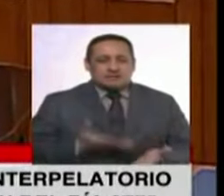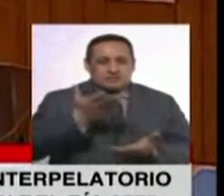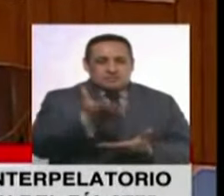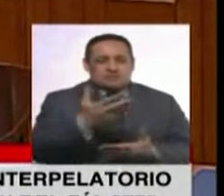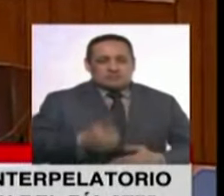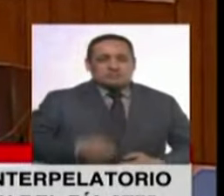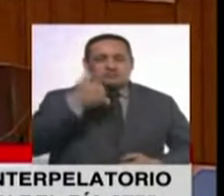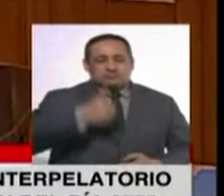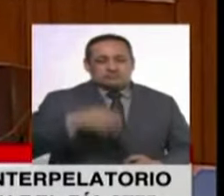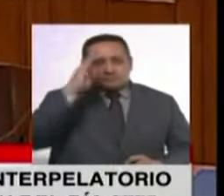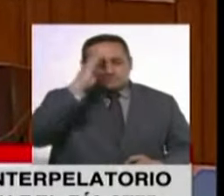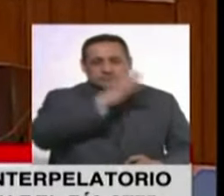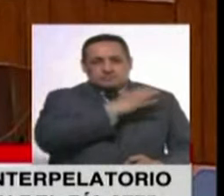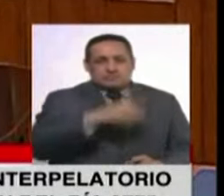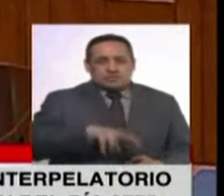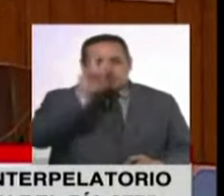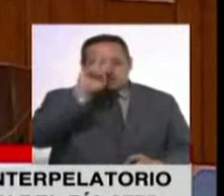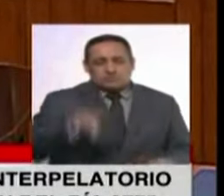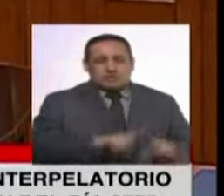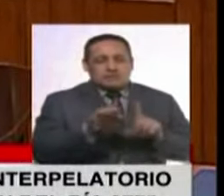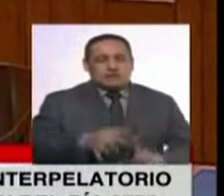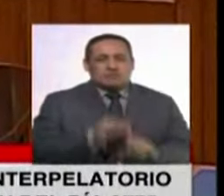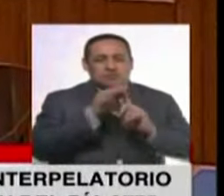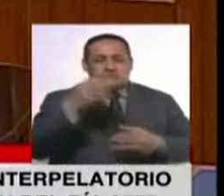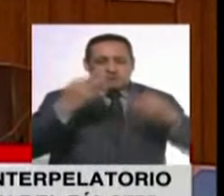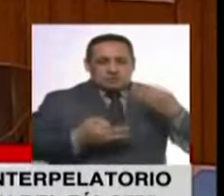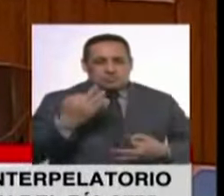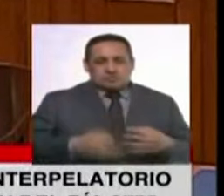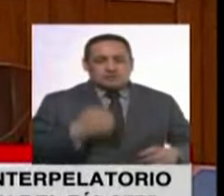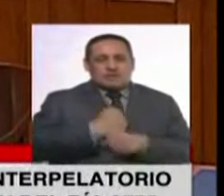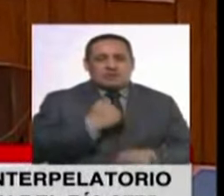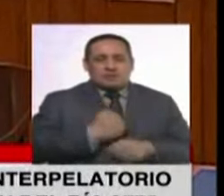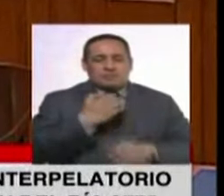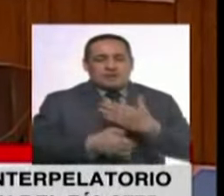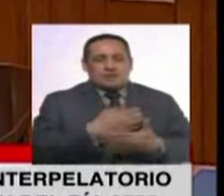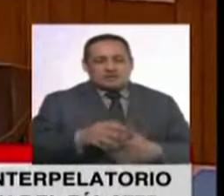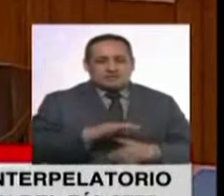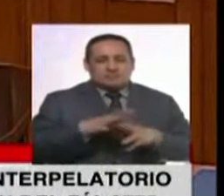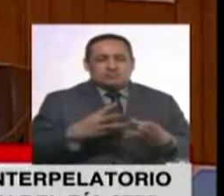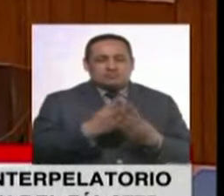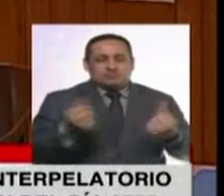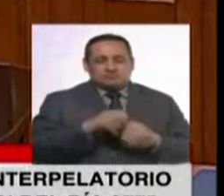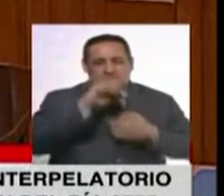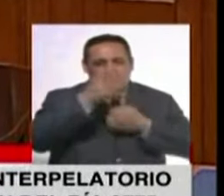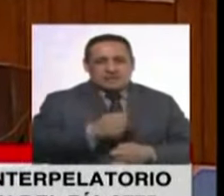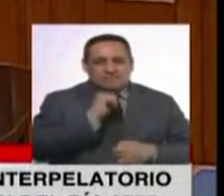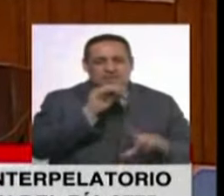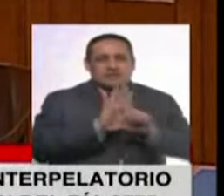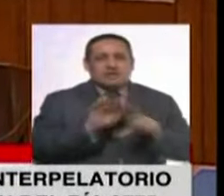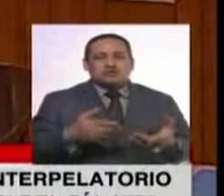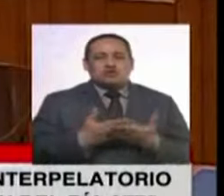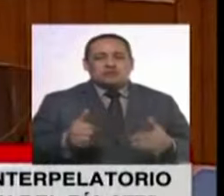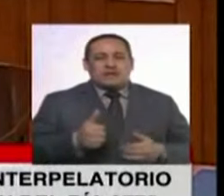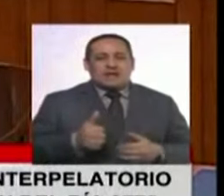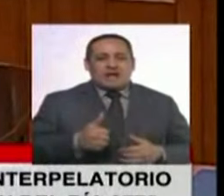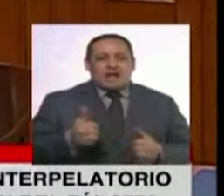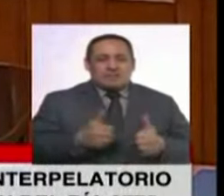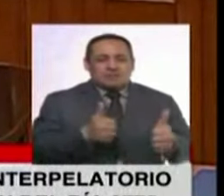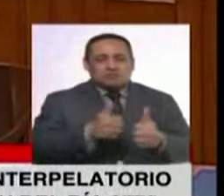comandante general de la Policía Nacional de Perú que priorice el presupuesto y acciones para la erradicación de la minería ilegal en la región amazonas